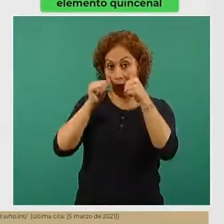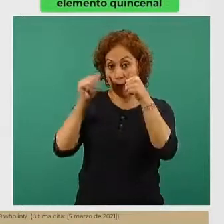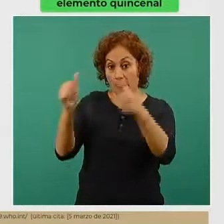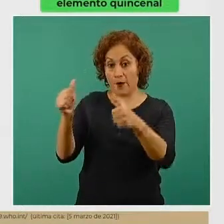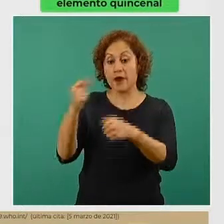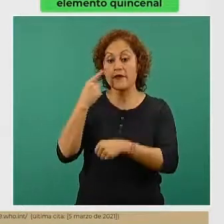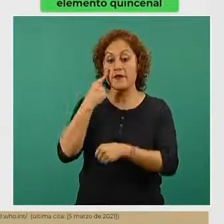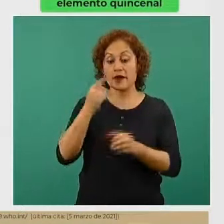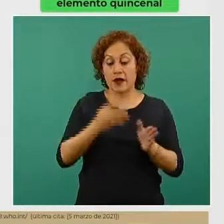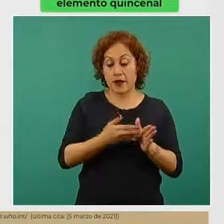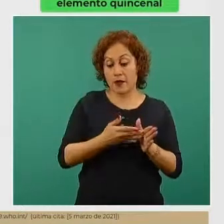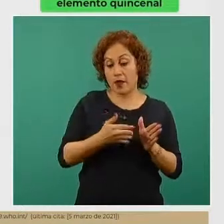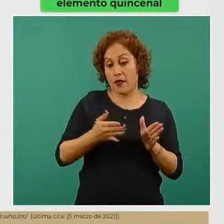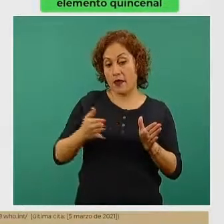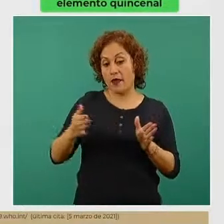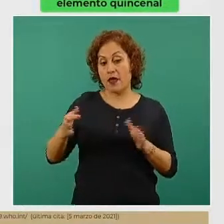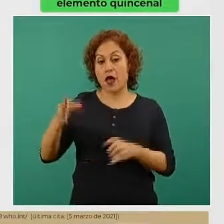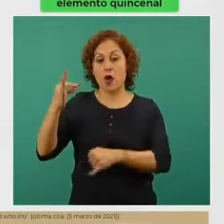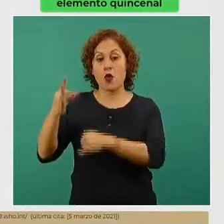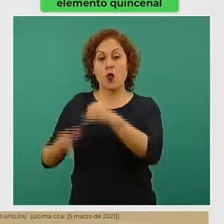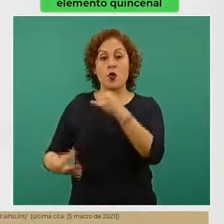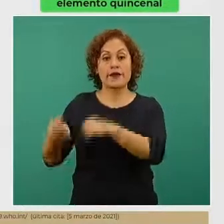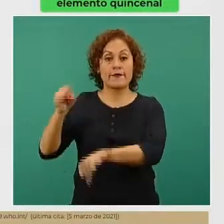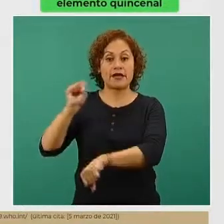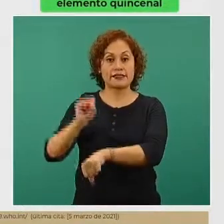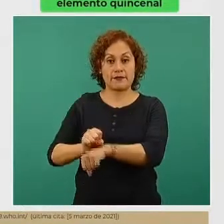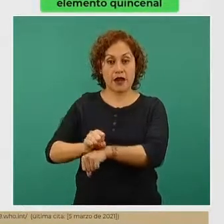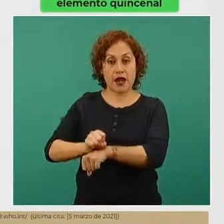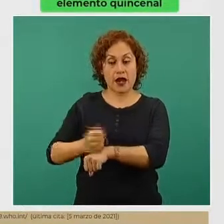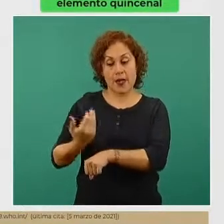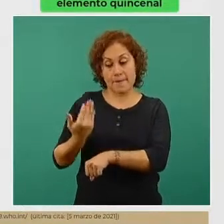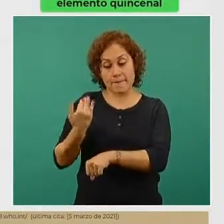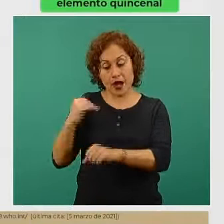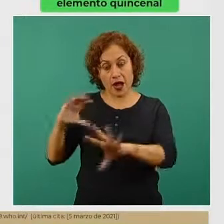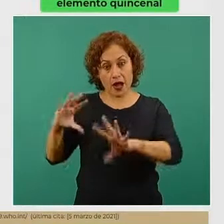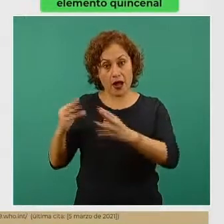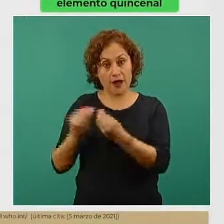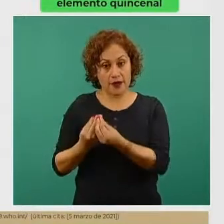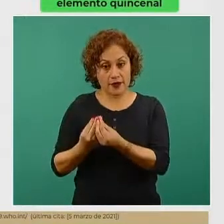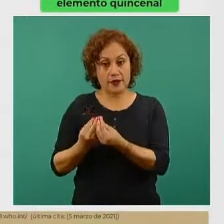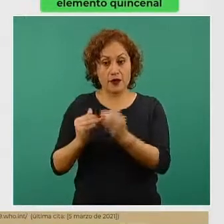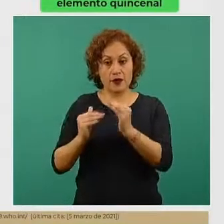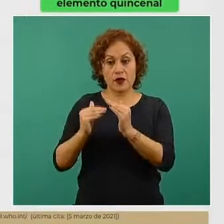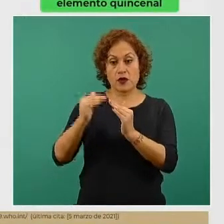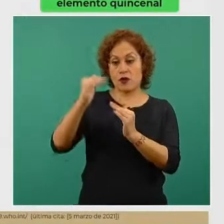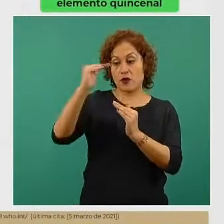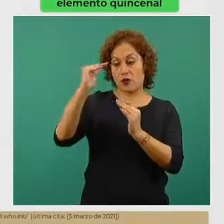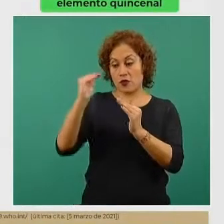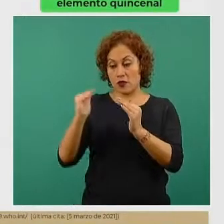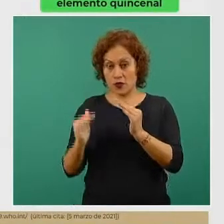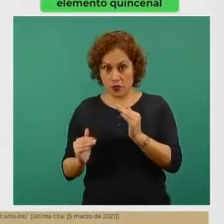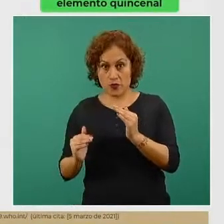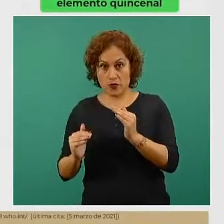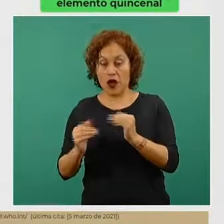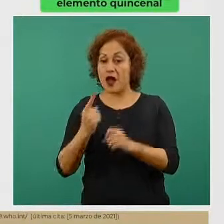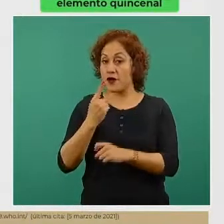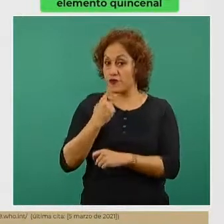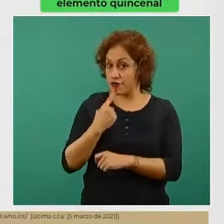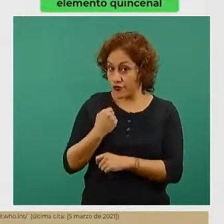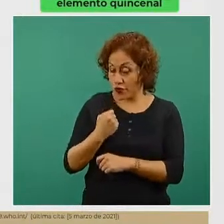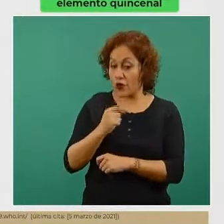última semana representada, tanto para la curva que se forma del color rojo como la curva que se